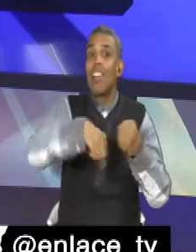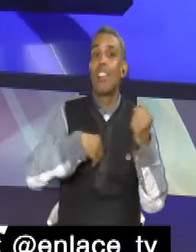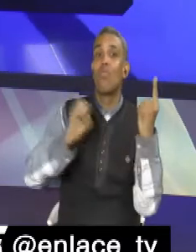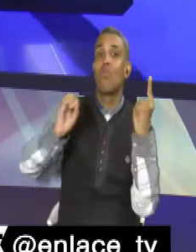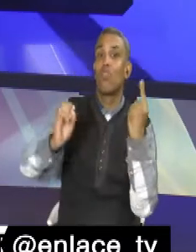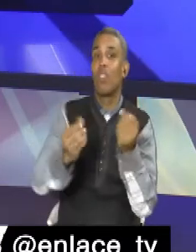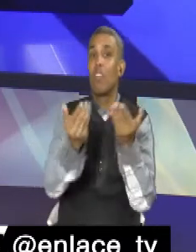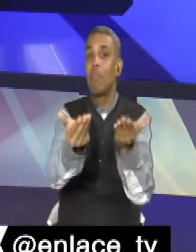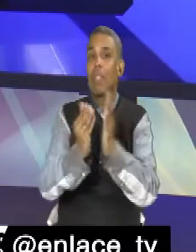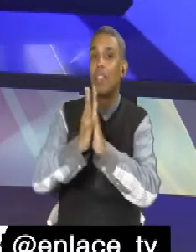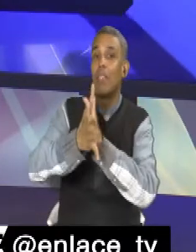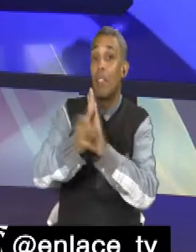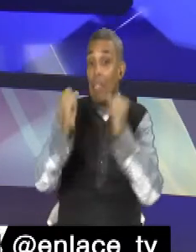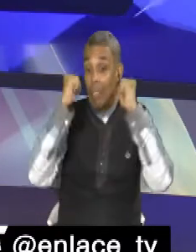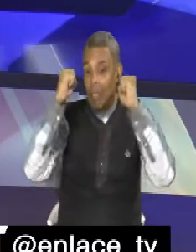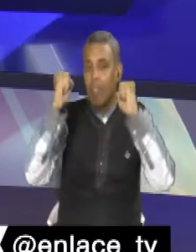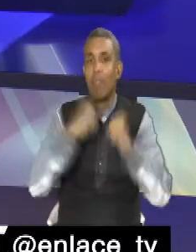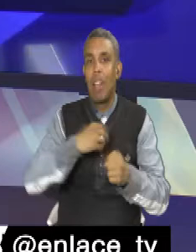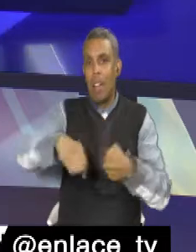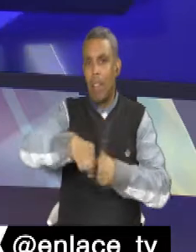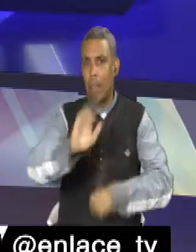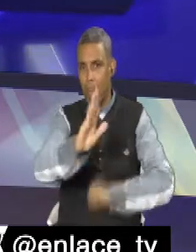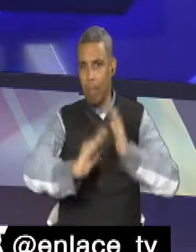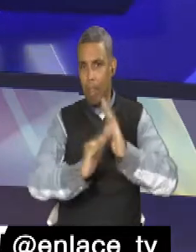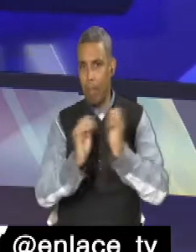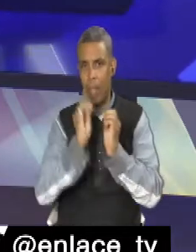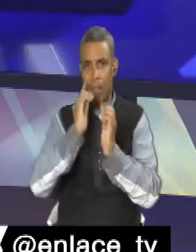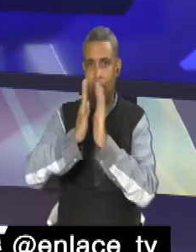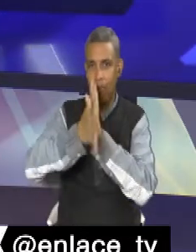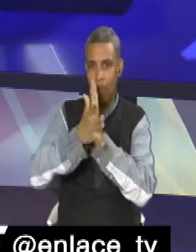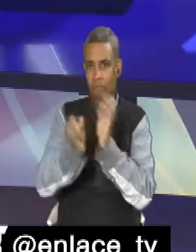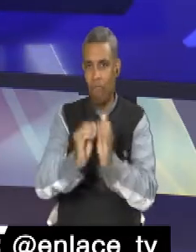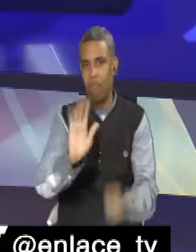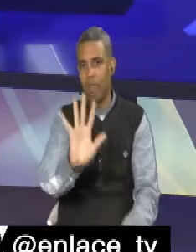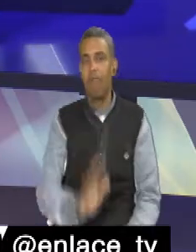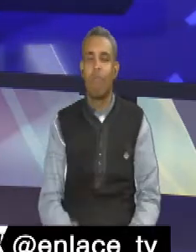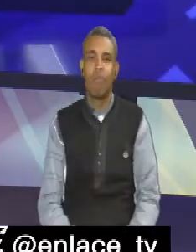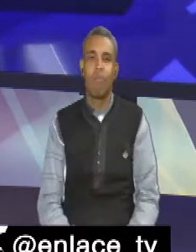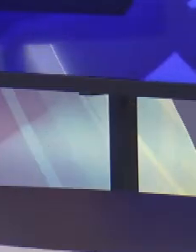Petrolera. Fuerza para el equipo aurinegro. Pausa y ya volvemos con mucho más Enlace Noticias.